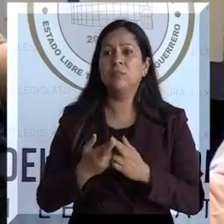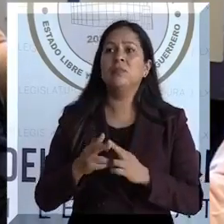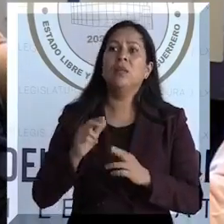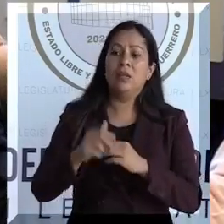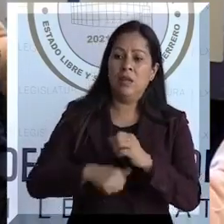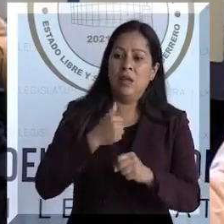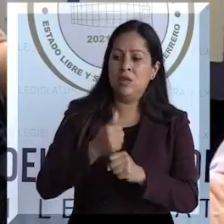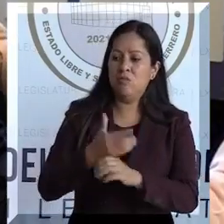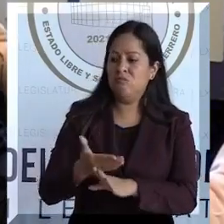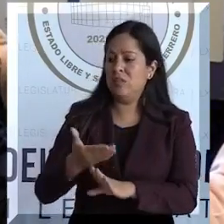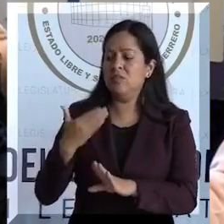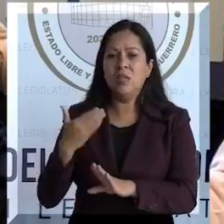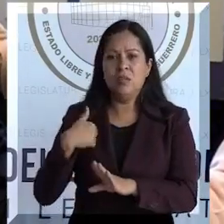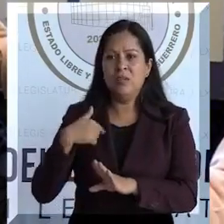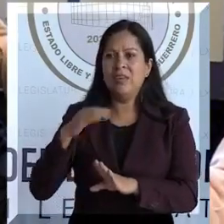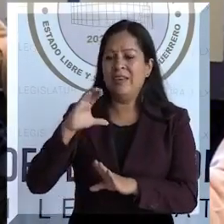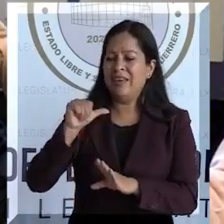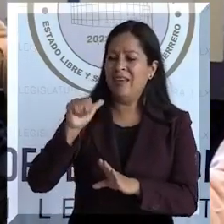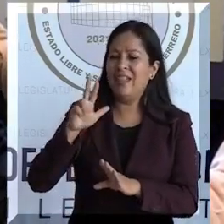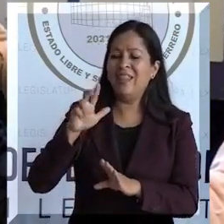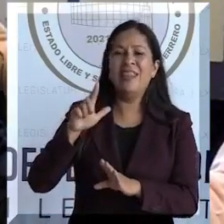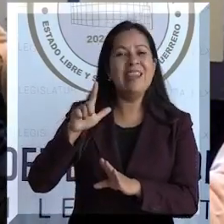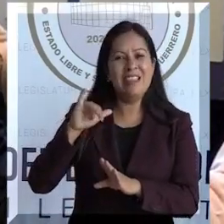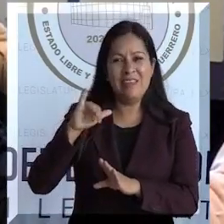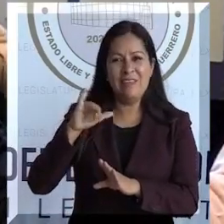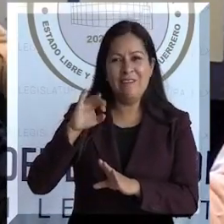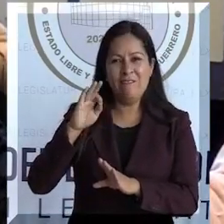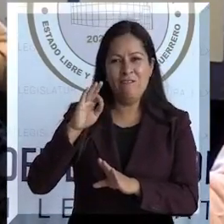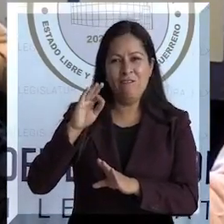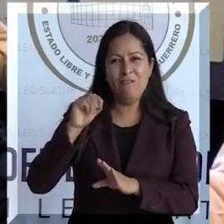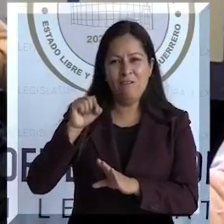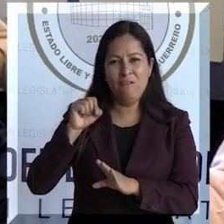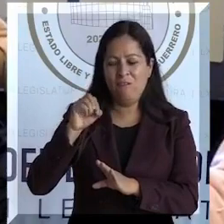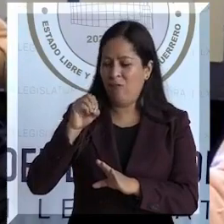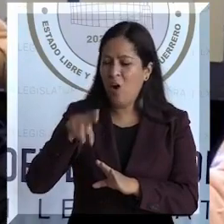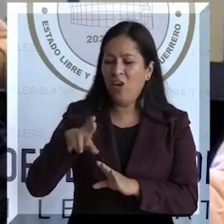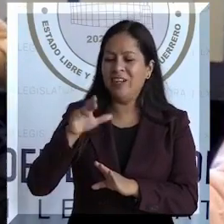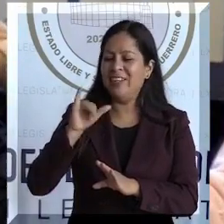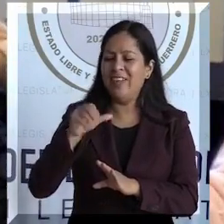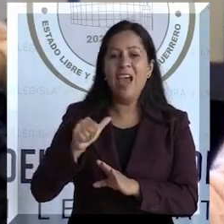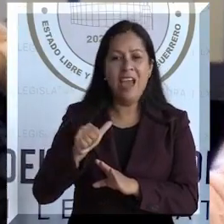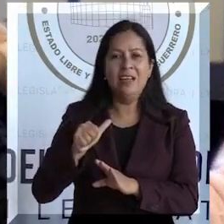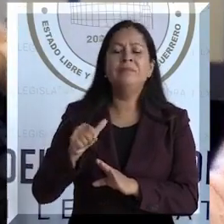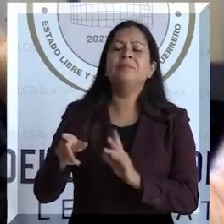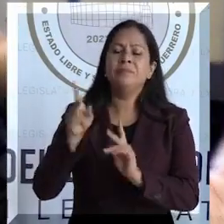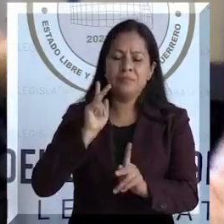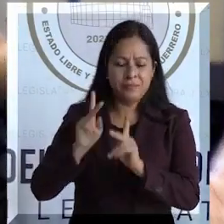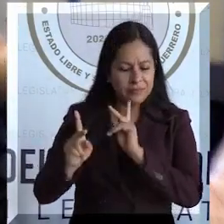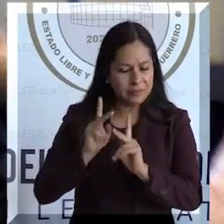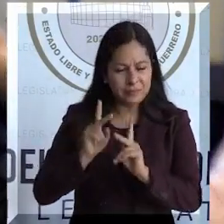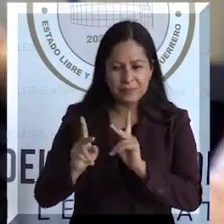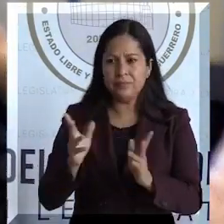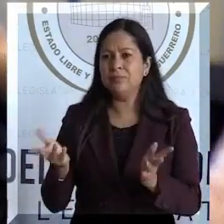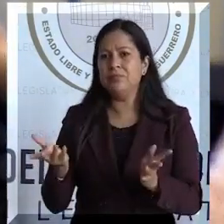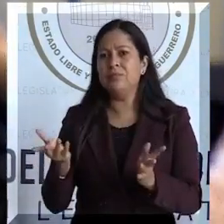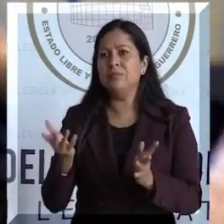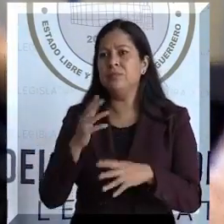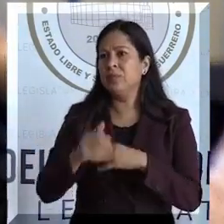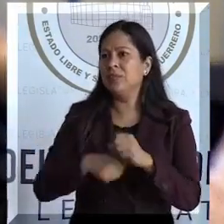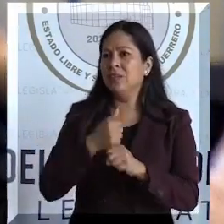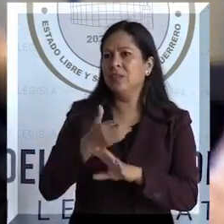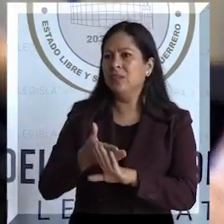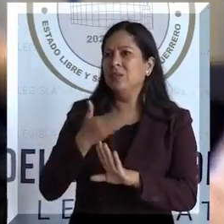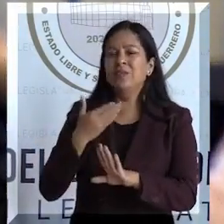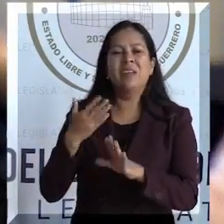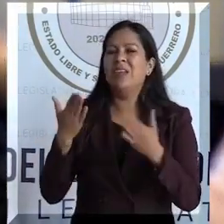ahí en California, platicando con los clubes y con estas inquietudes, que pues a partir del año pasado